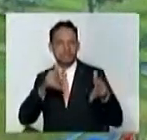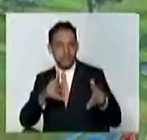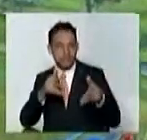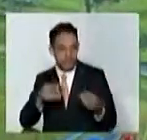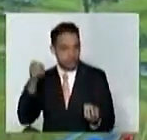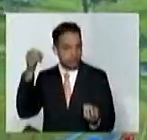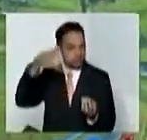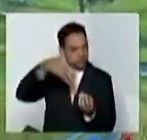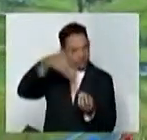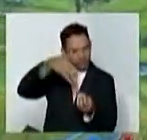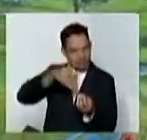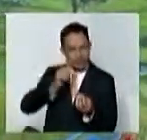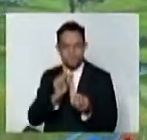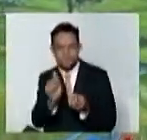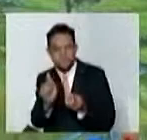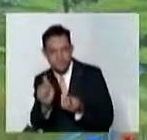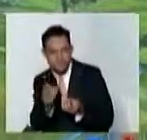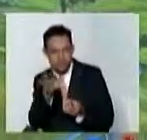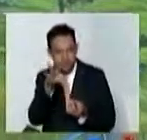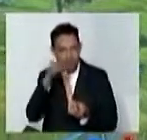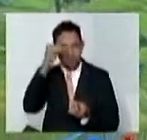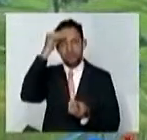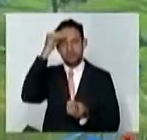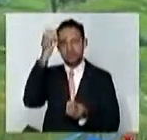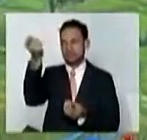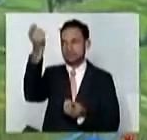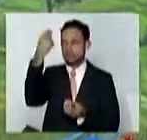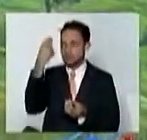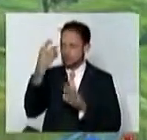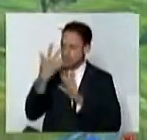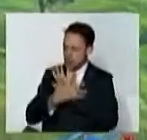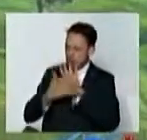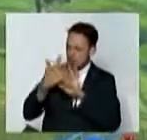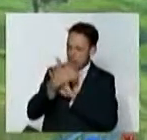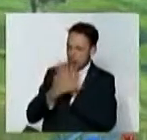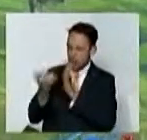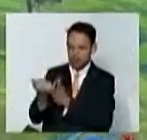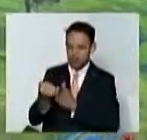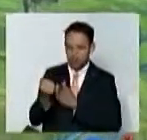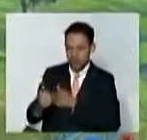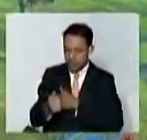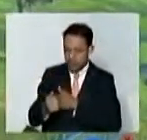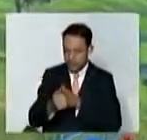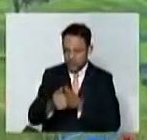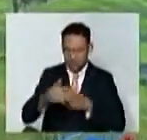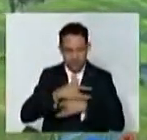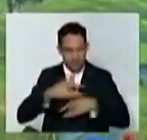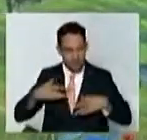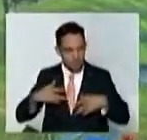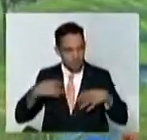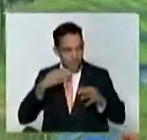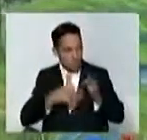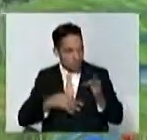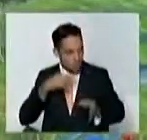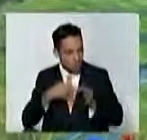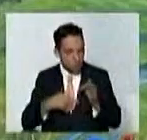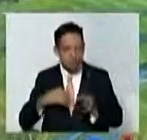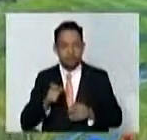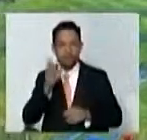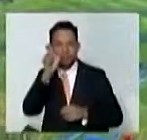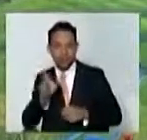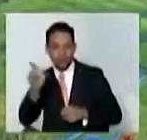que ustedes vean que queremos con este espacio es orientarlos a todos ustedes. Este no es un programa